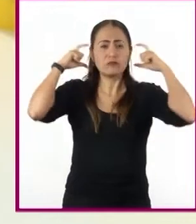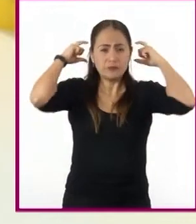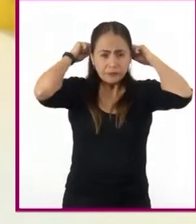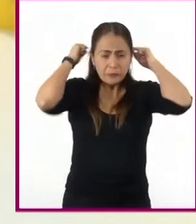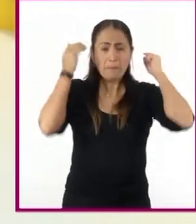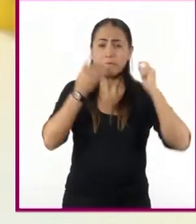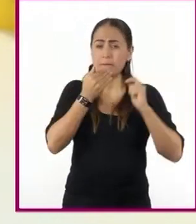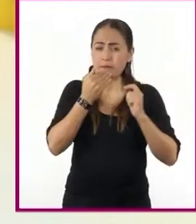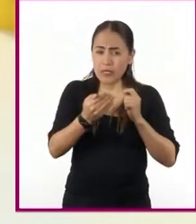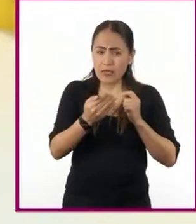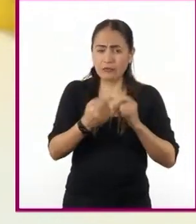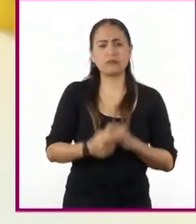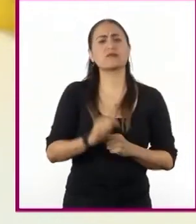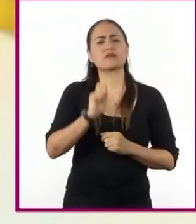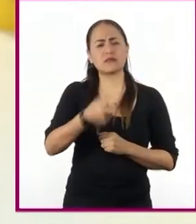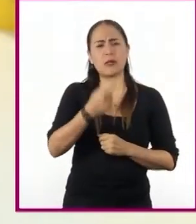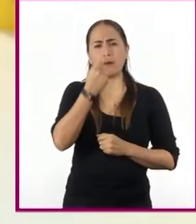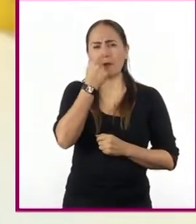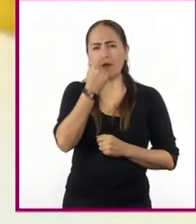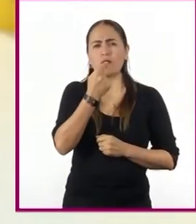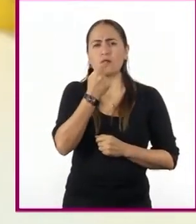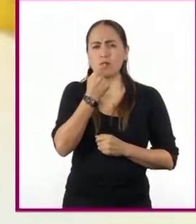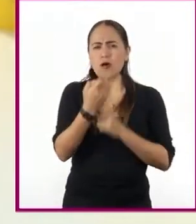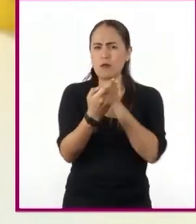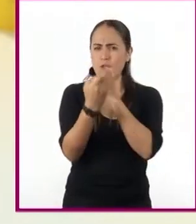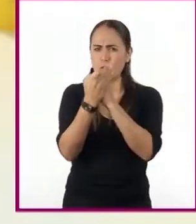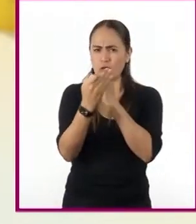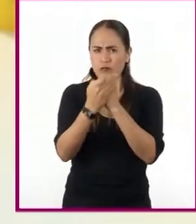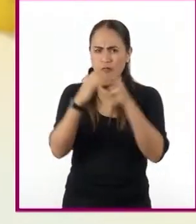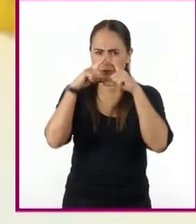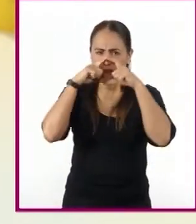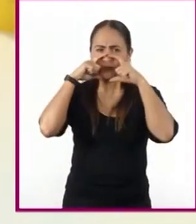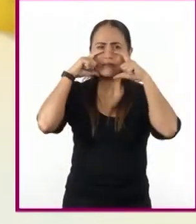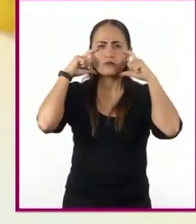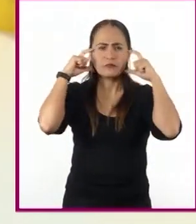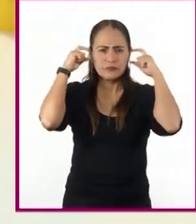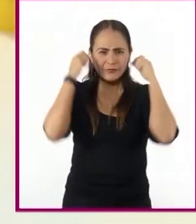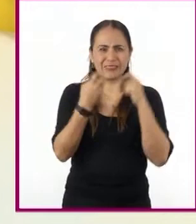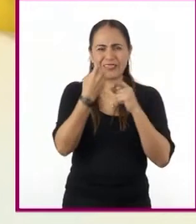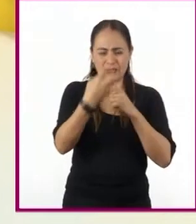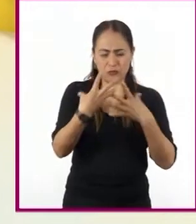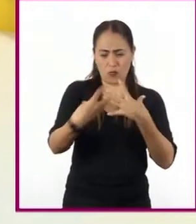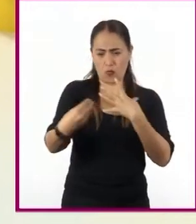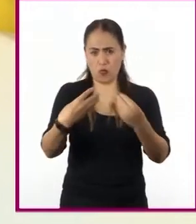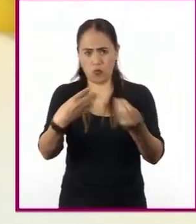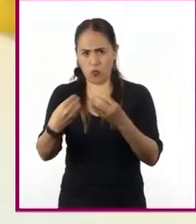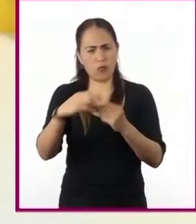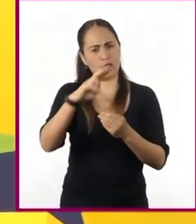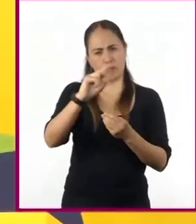es decir, protegiendo nariz y boca. De esta forma contribuimos a prevenir el contagio.